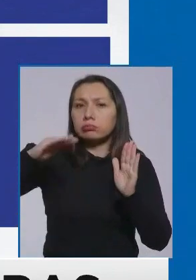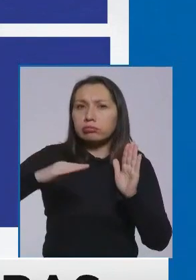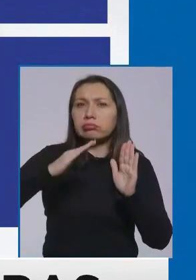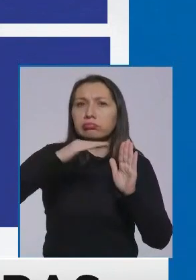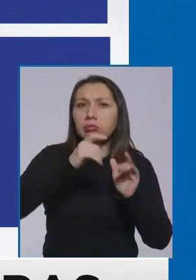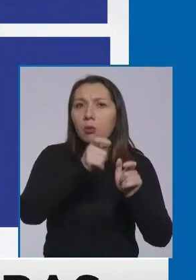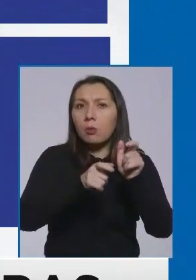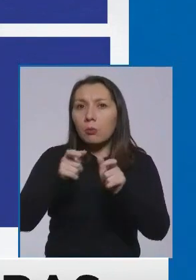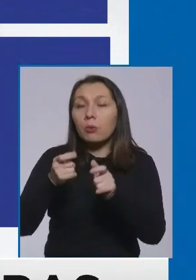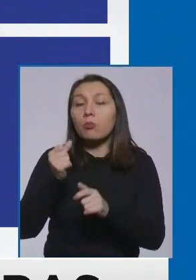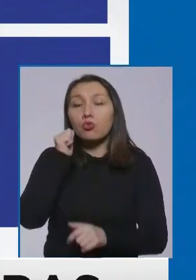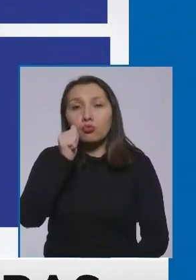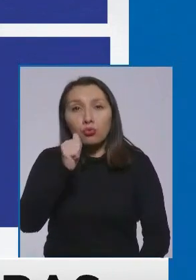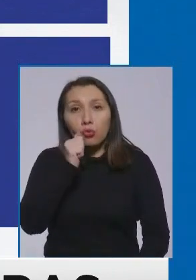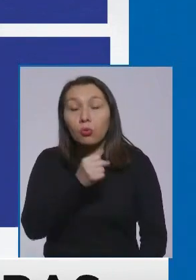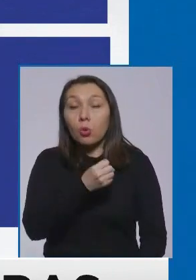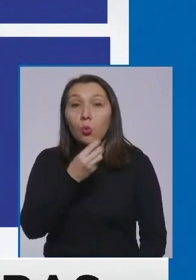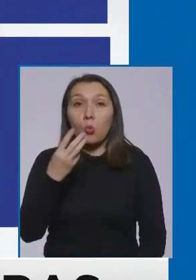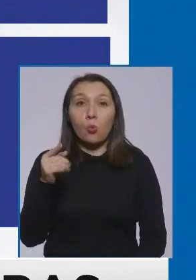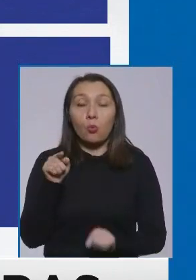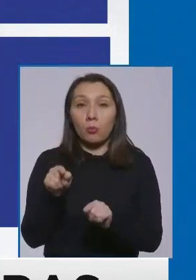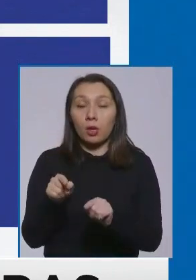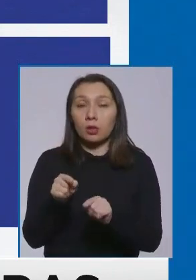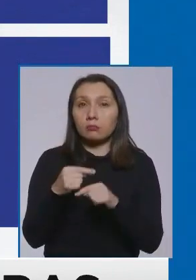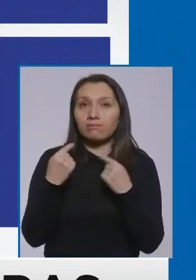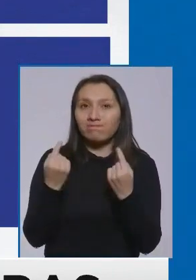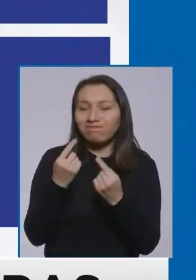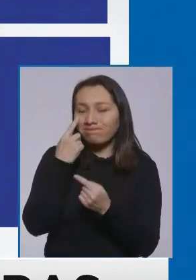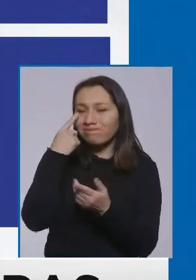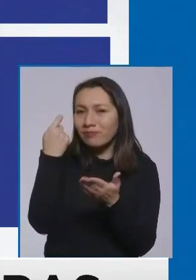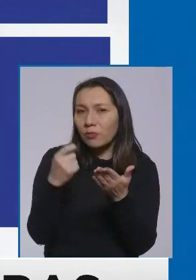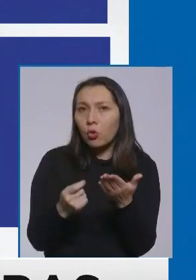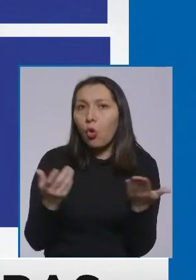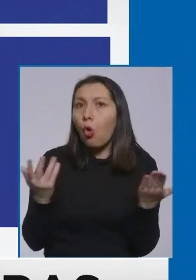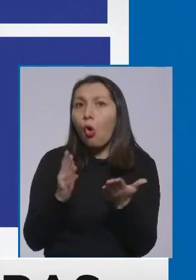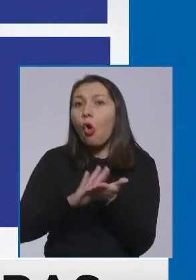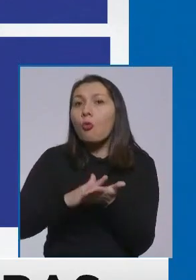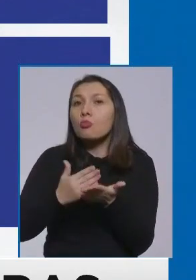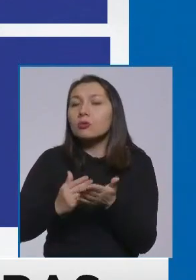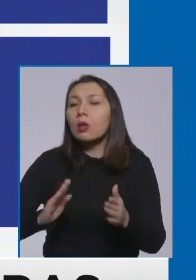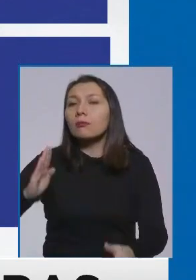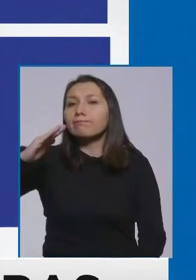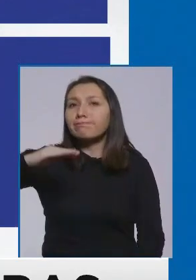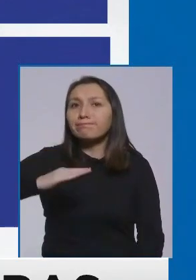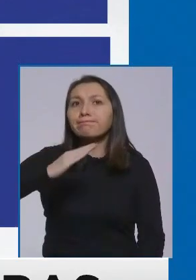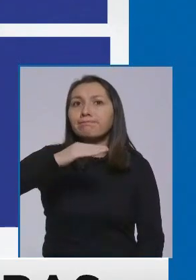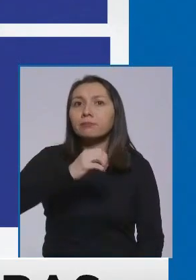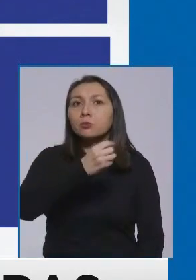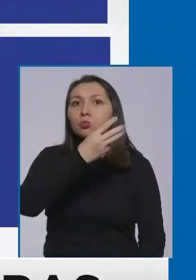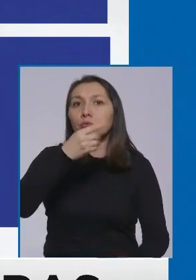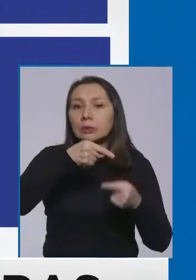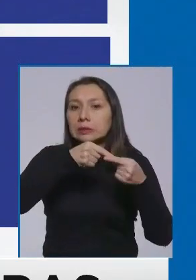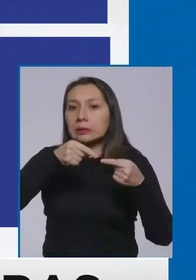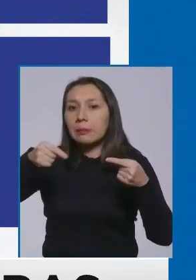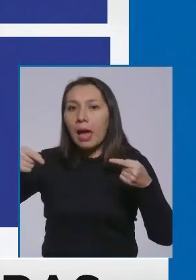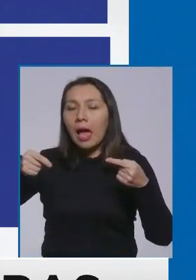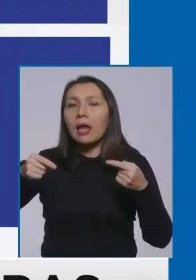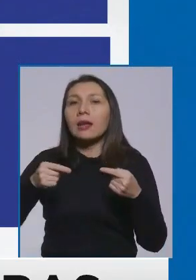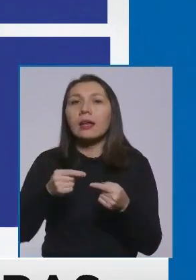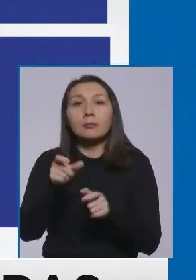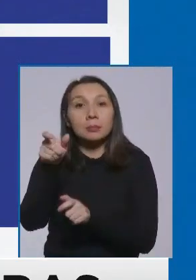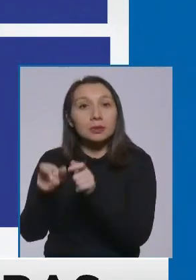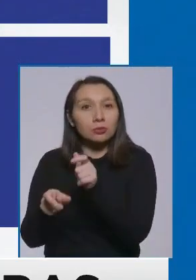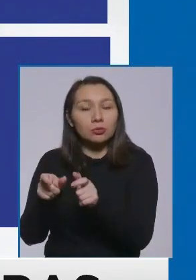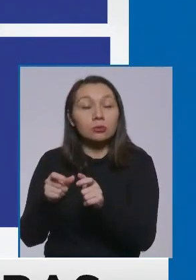cada una de las cifras diarias lo que uno tiene que evaluar es cómo va la tendencia en relación a la semana y por eso